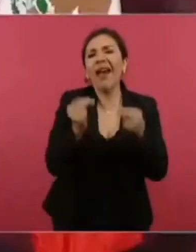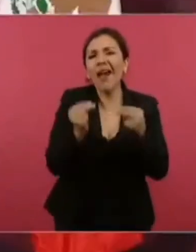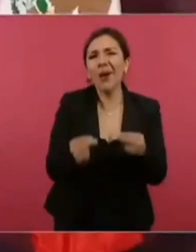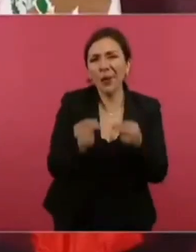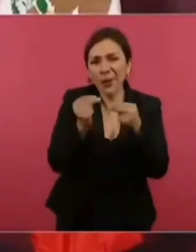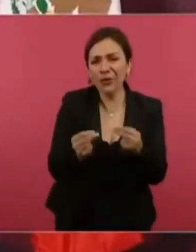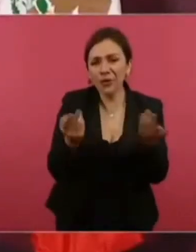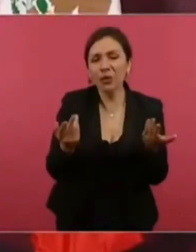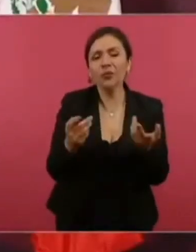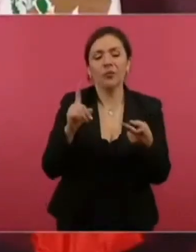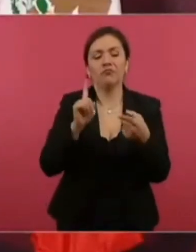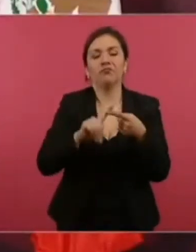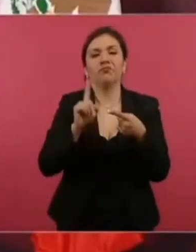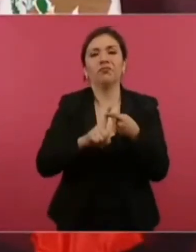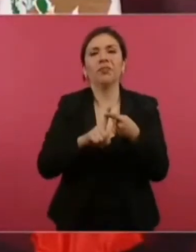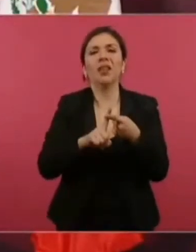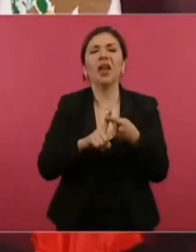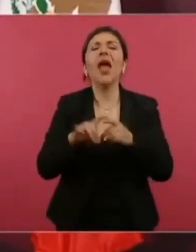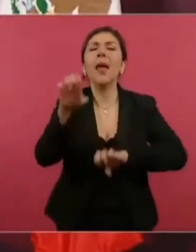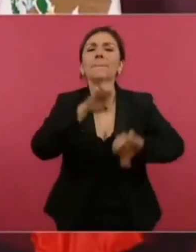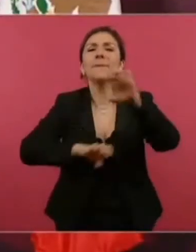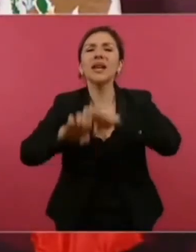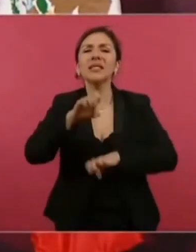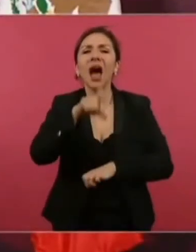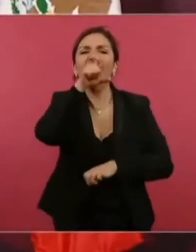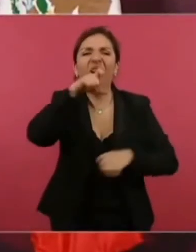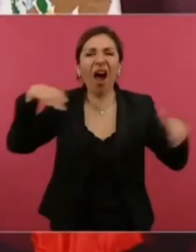entre otras la compañía El Águila.